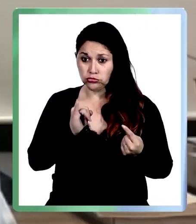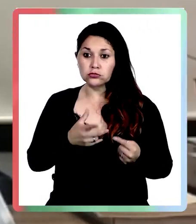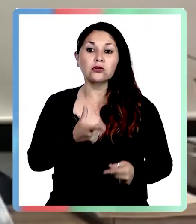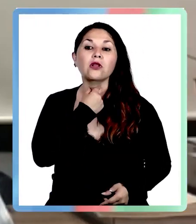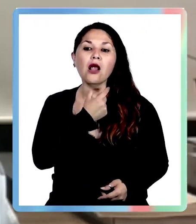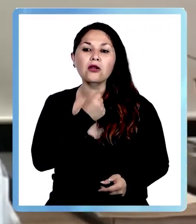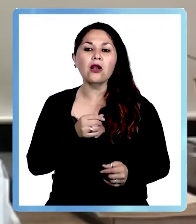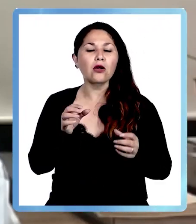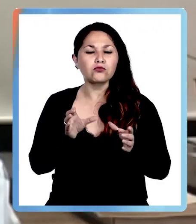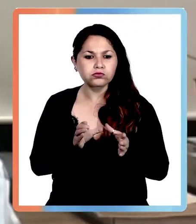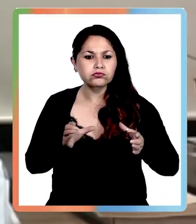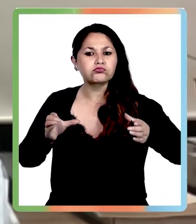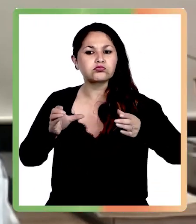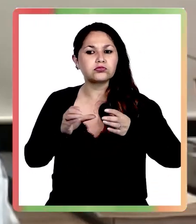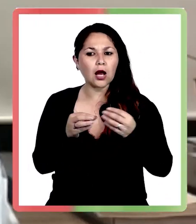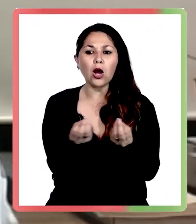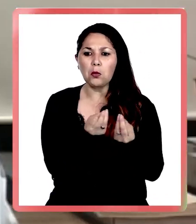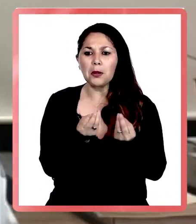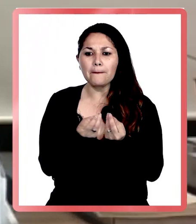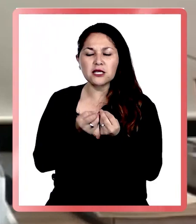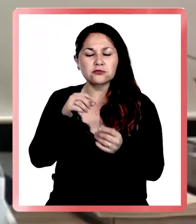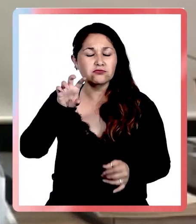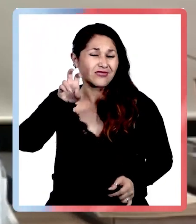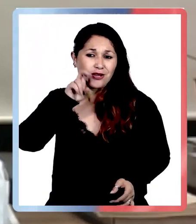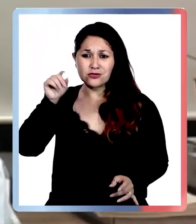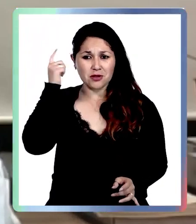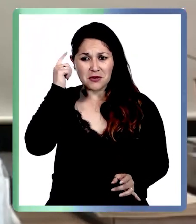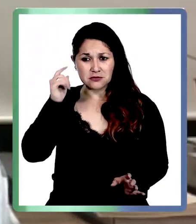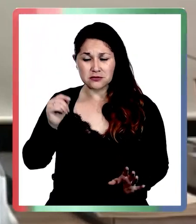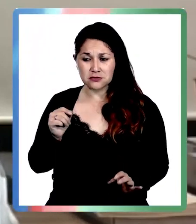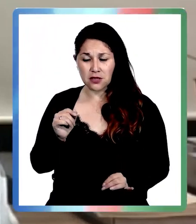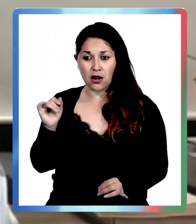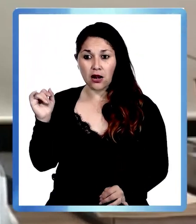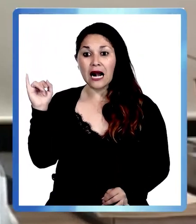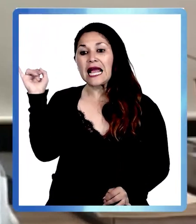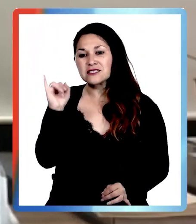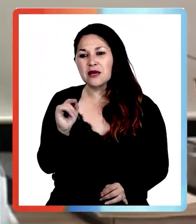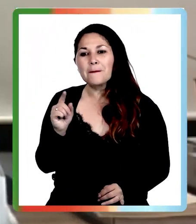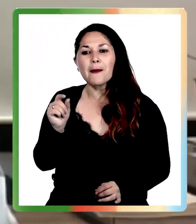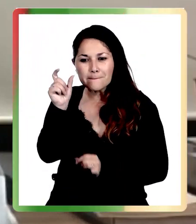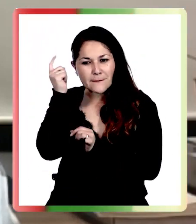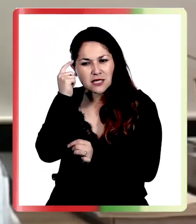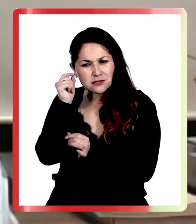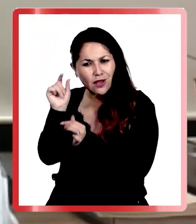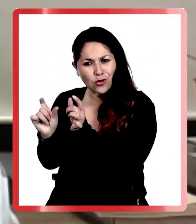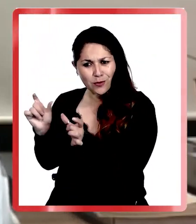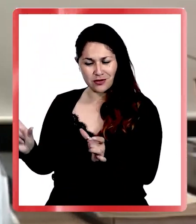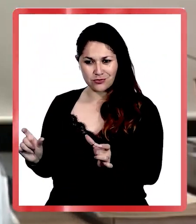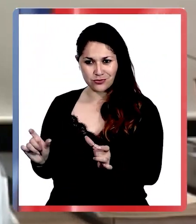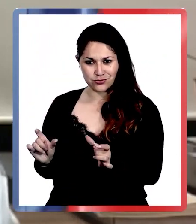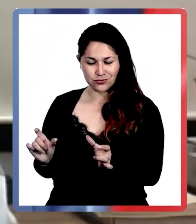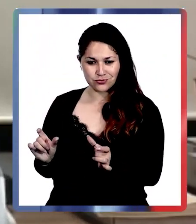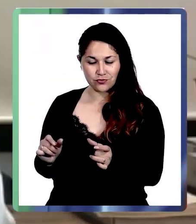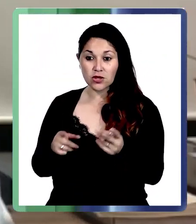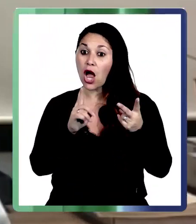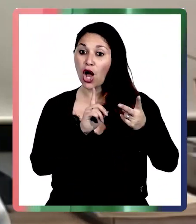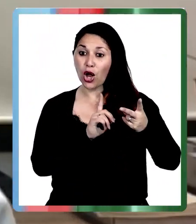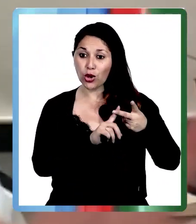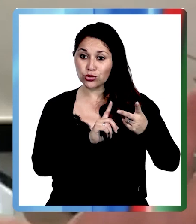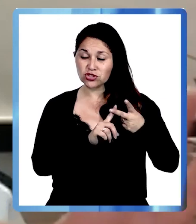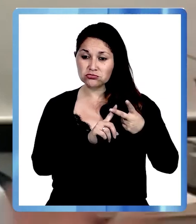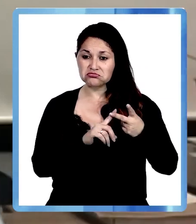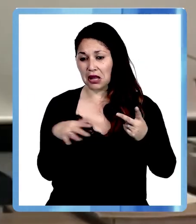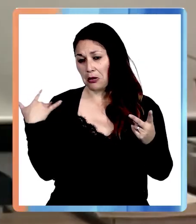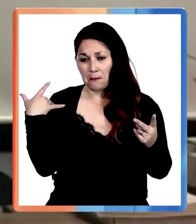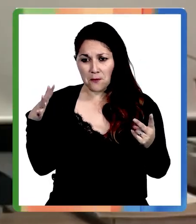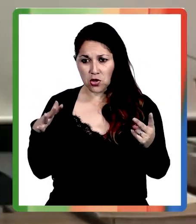encontrar una solución, no pensando en la ISAPRE, Scarlett, pensando en los pacientes que van a quedar abandonados. Y otra alma que